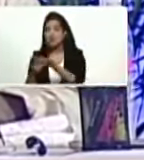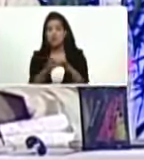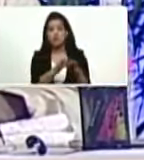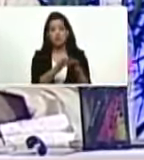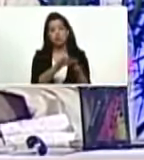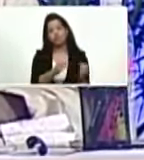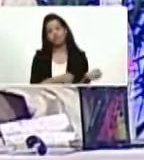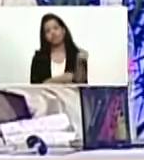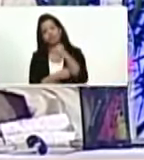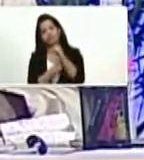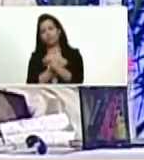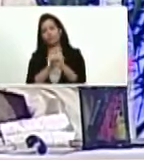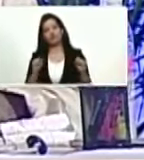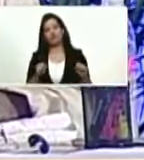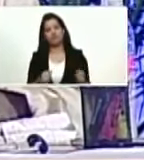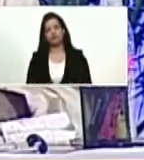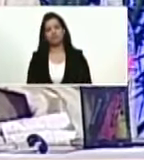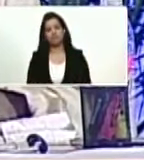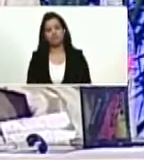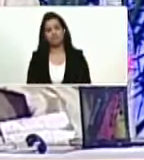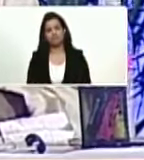vencidos ni vencidas.